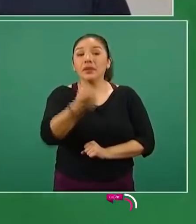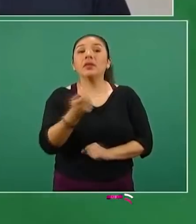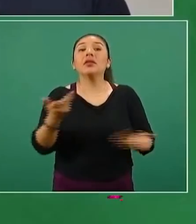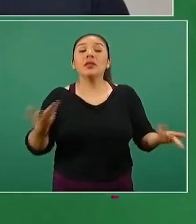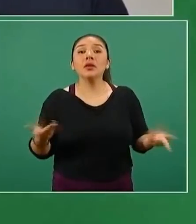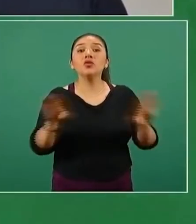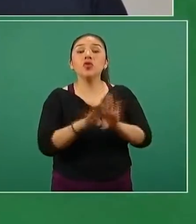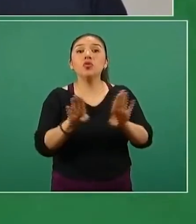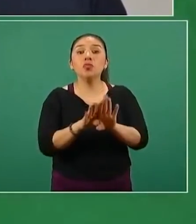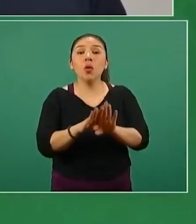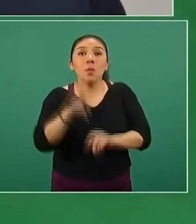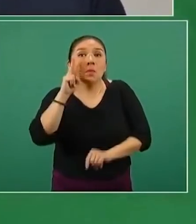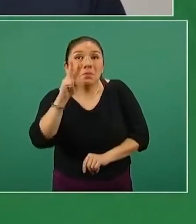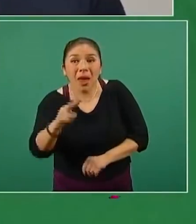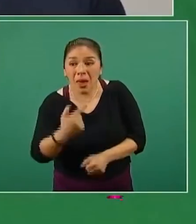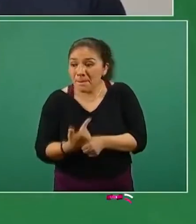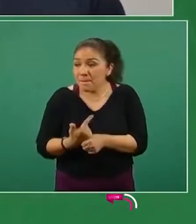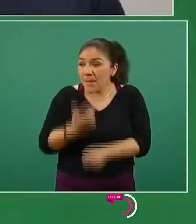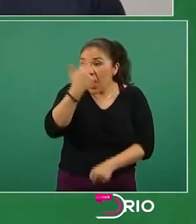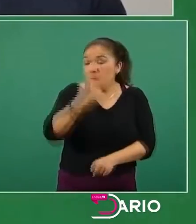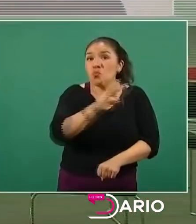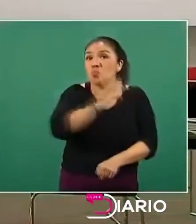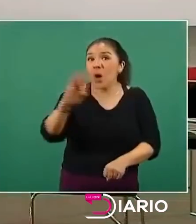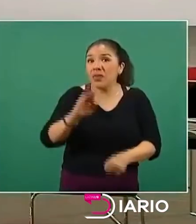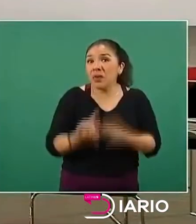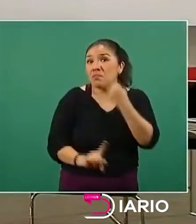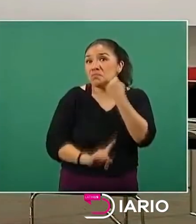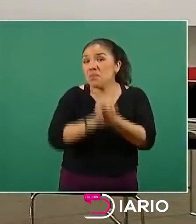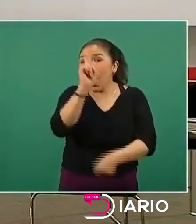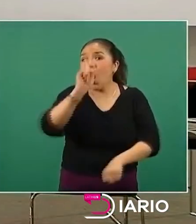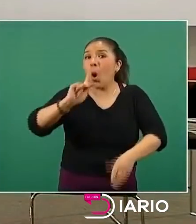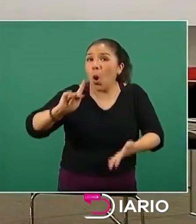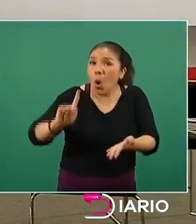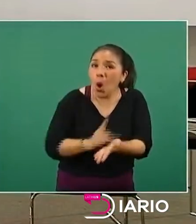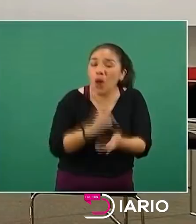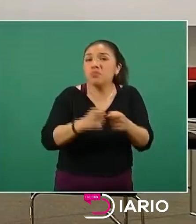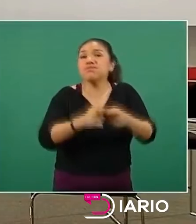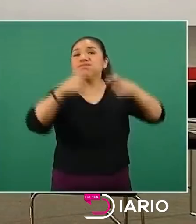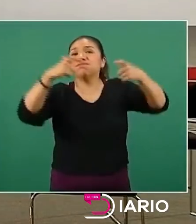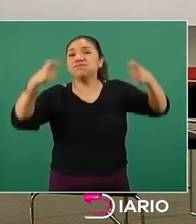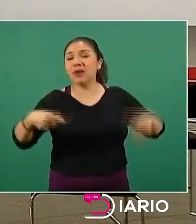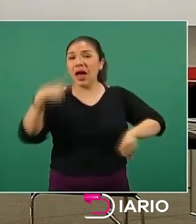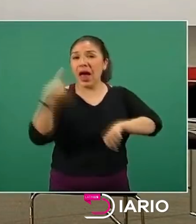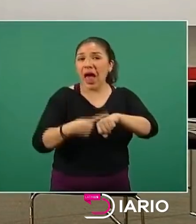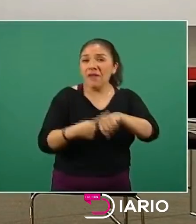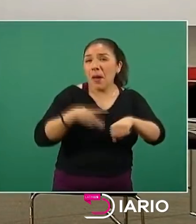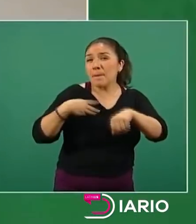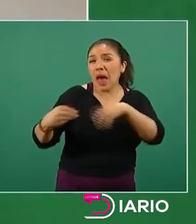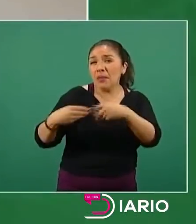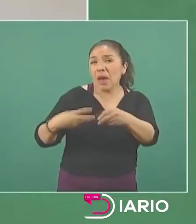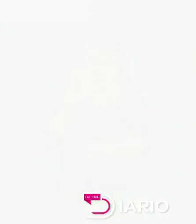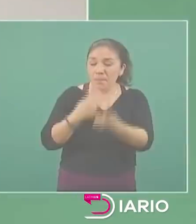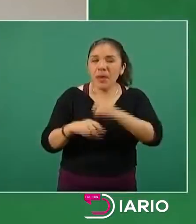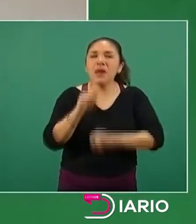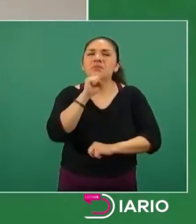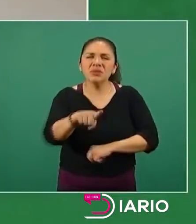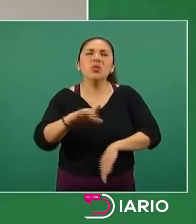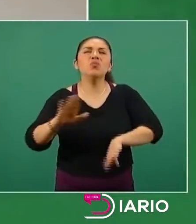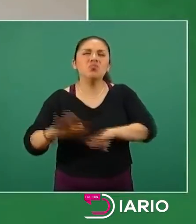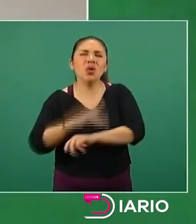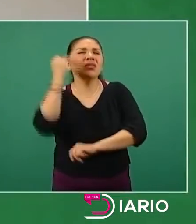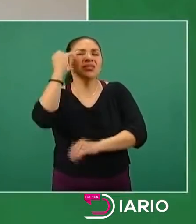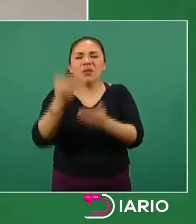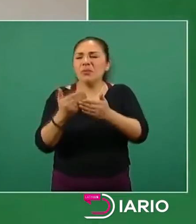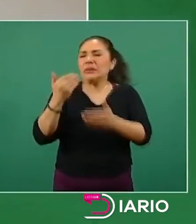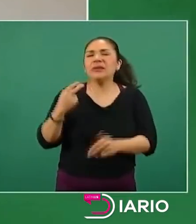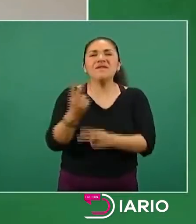ante el riesgo del potencial rebrote o del potencial incremento nuevamente al periodo